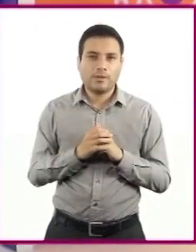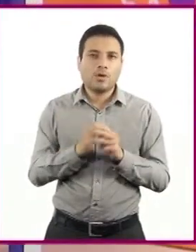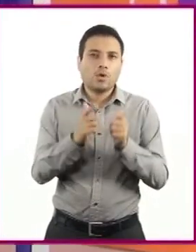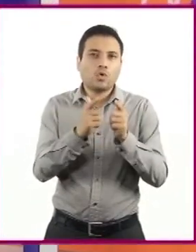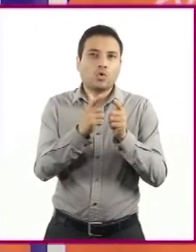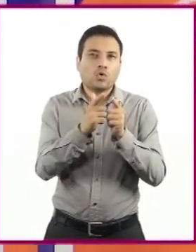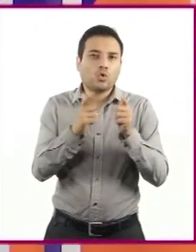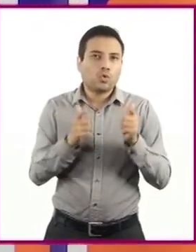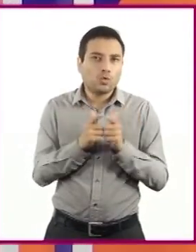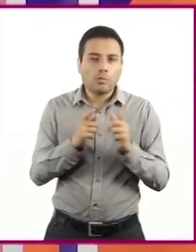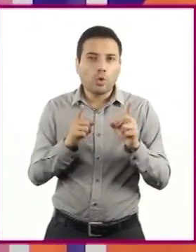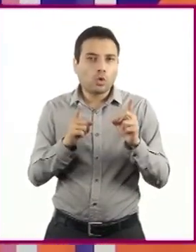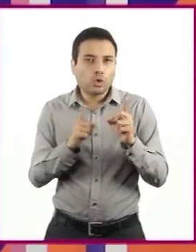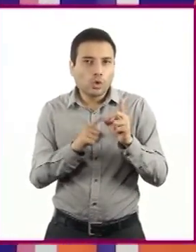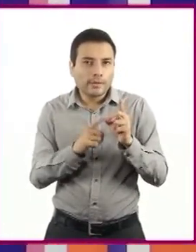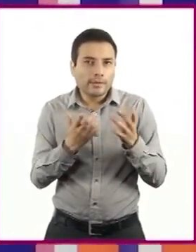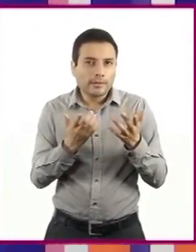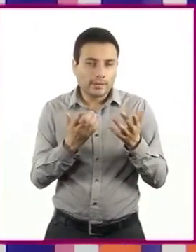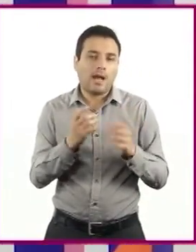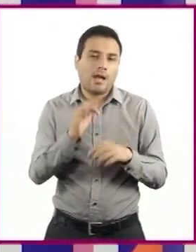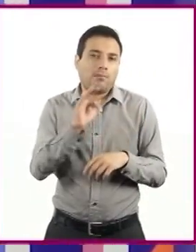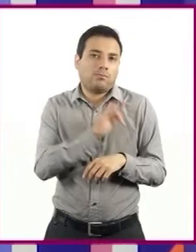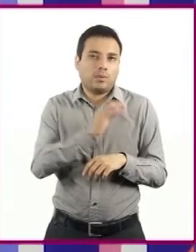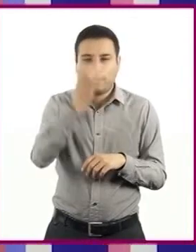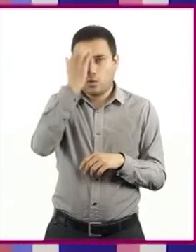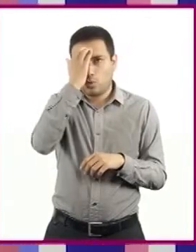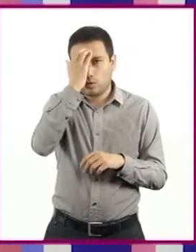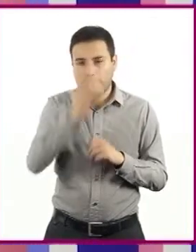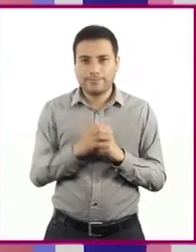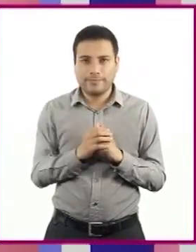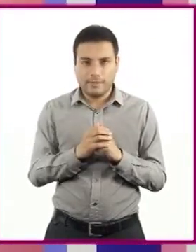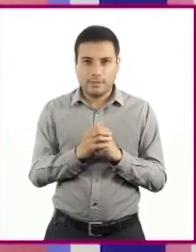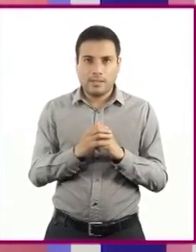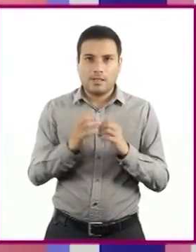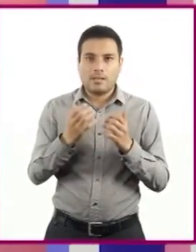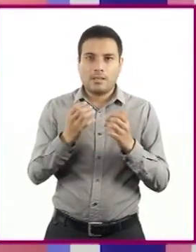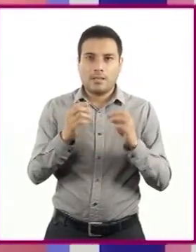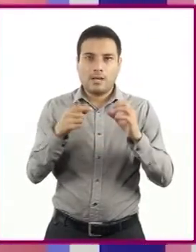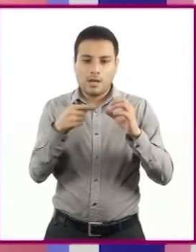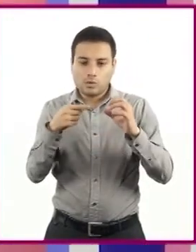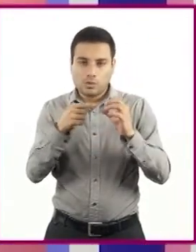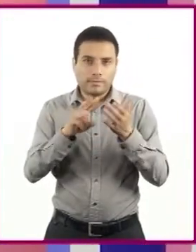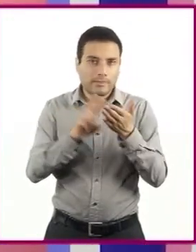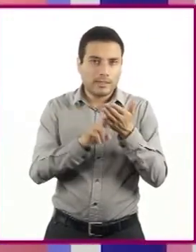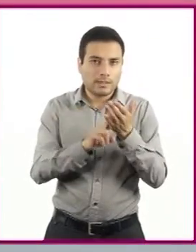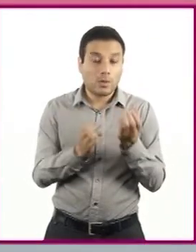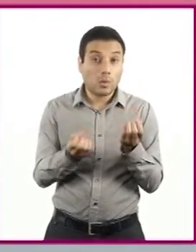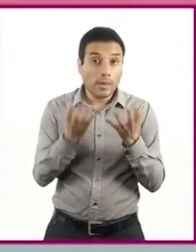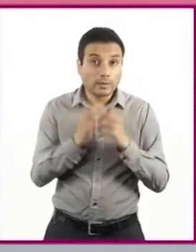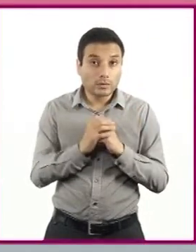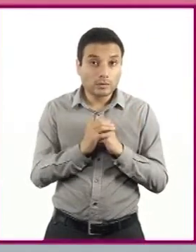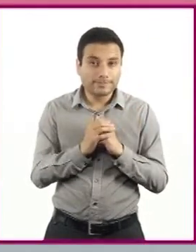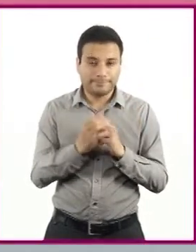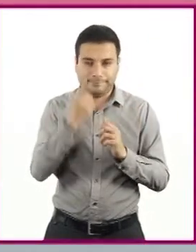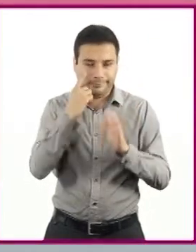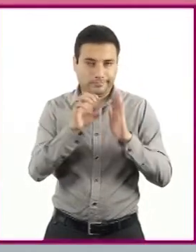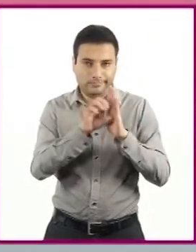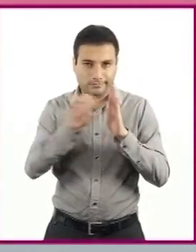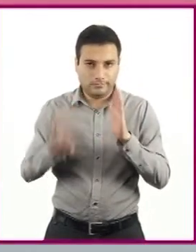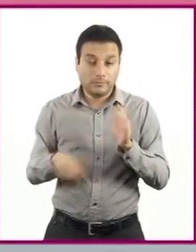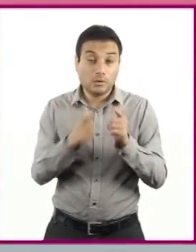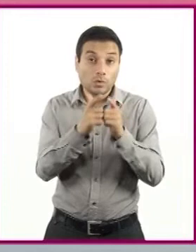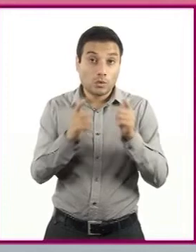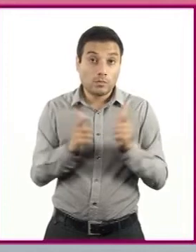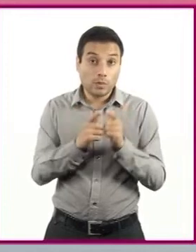el elemento. Refleja, entre otras cosas, el número de electrones en la capa de valencia. Si el grupo 14